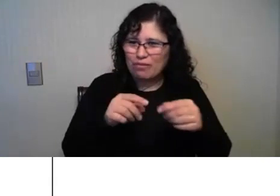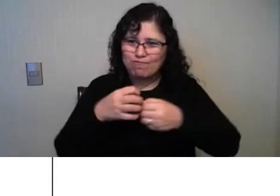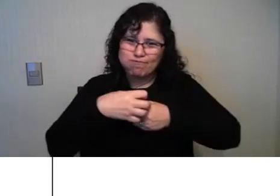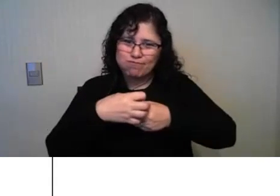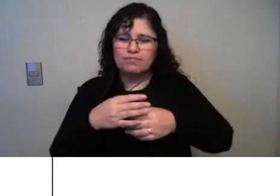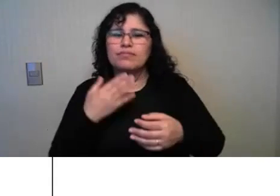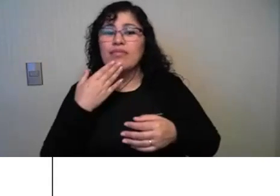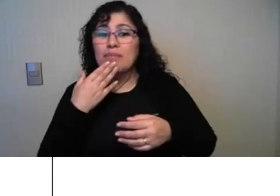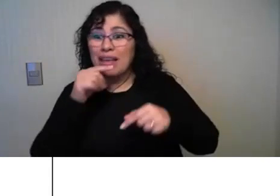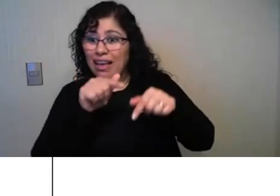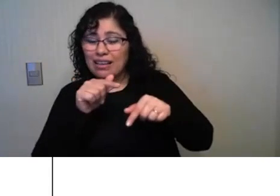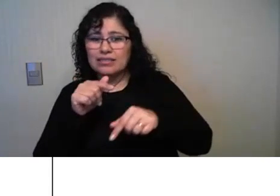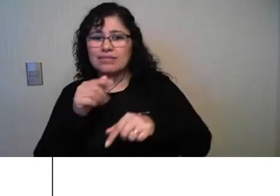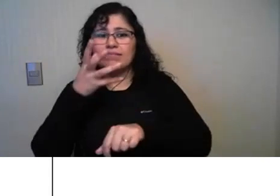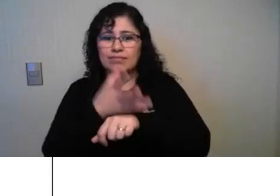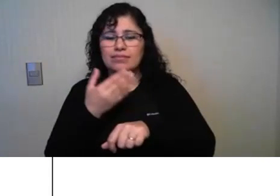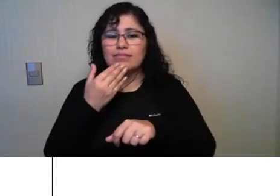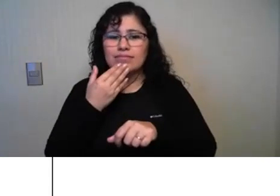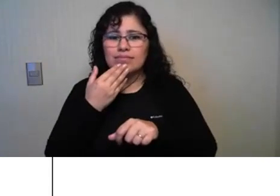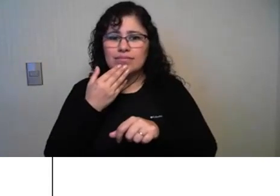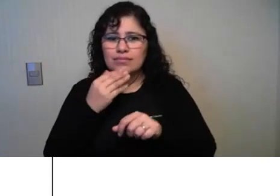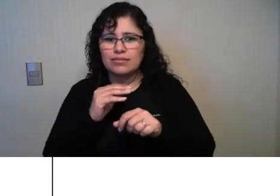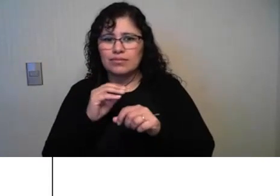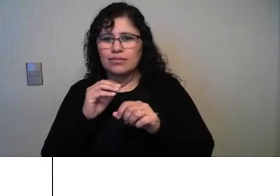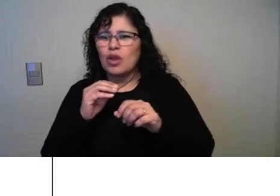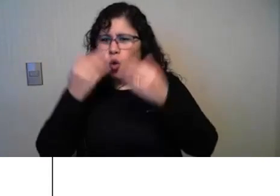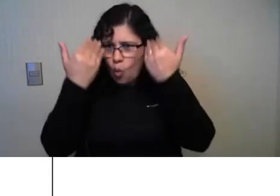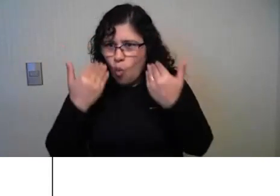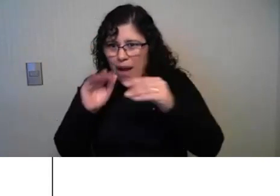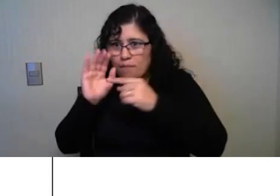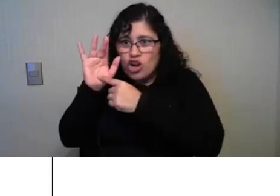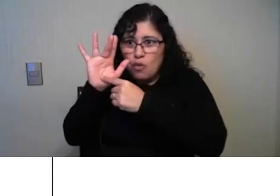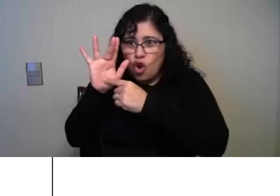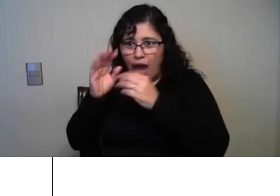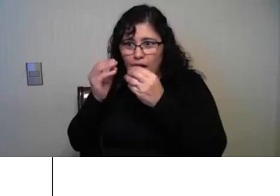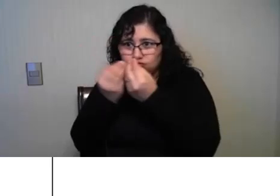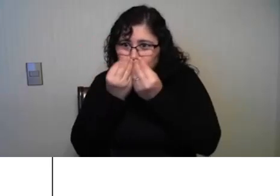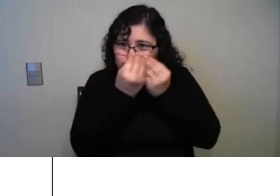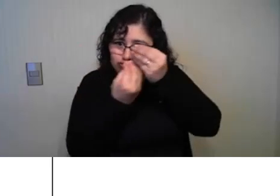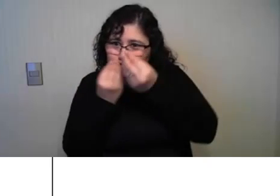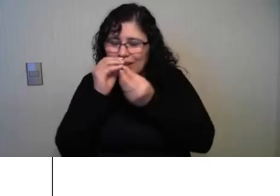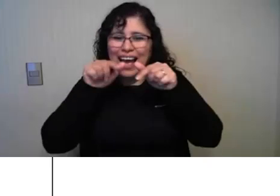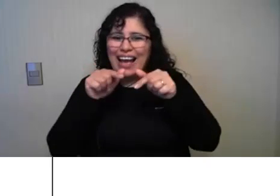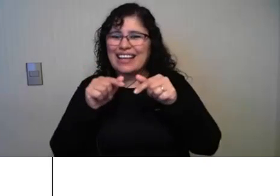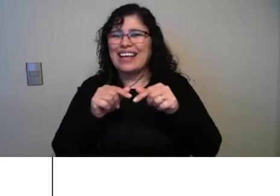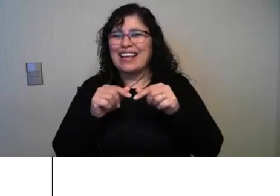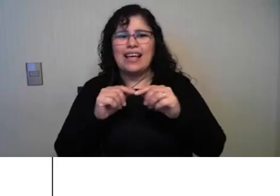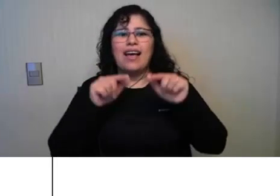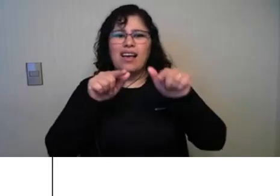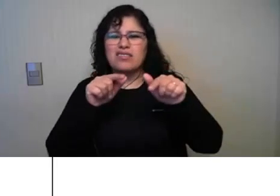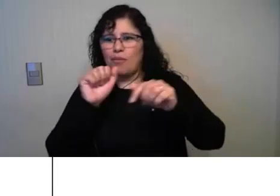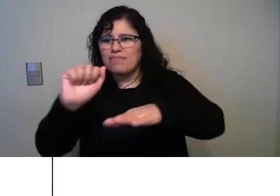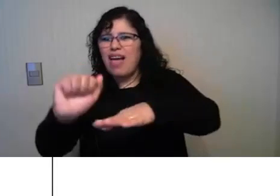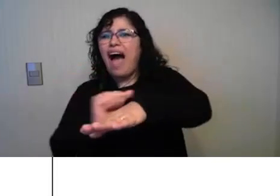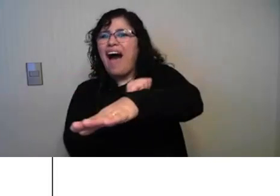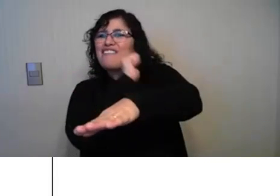En donde van a estar ubicadas cuerpos de neuronas, que son tipos de neuronas de las vías aferentes, es decir, que